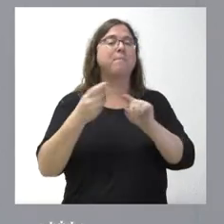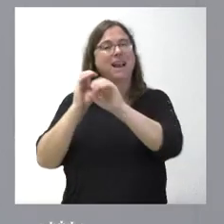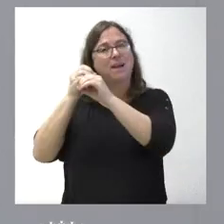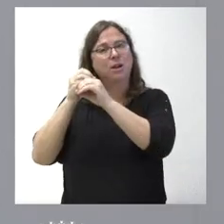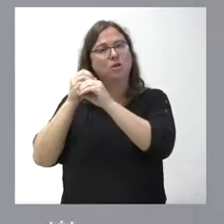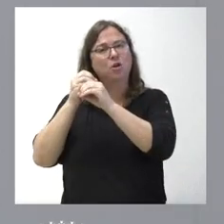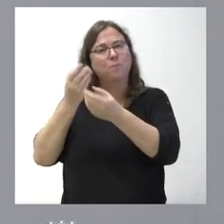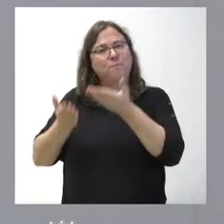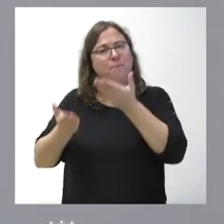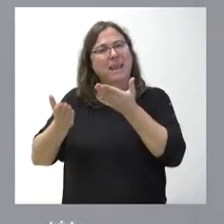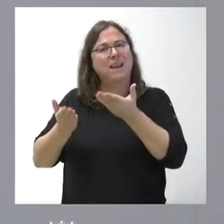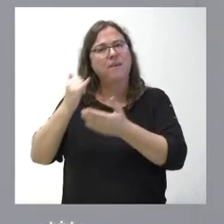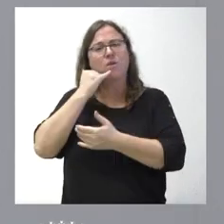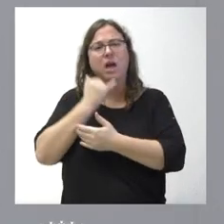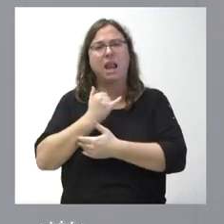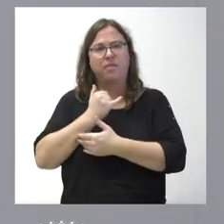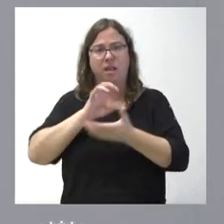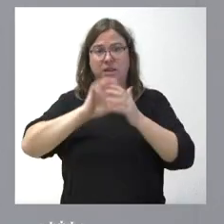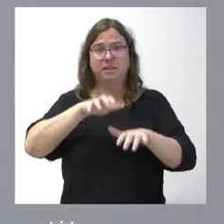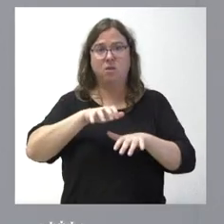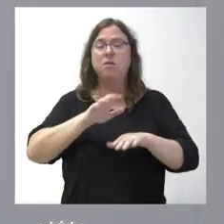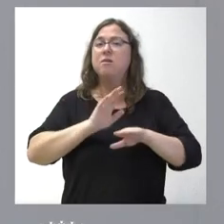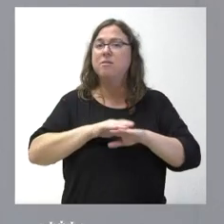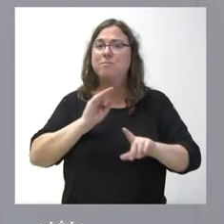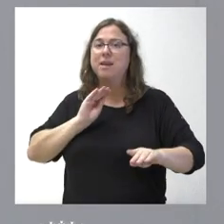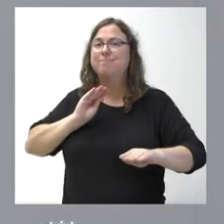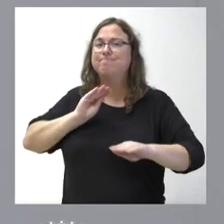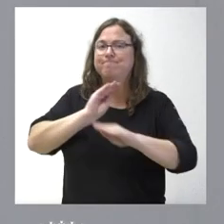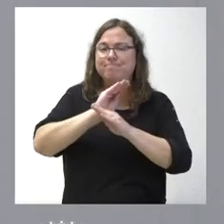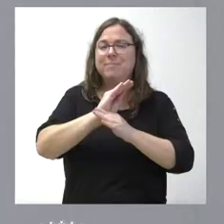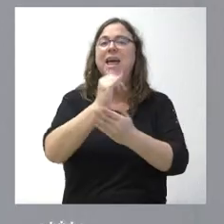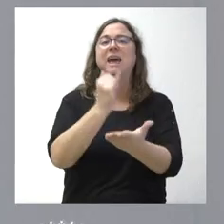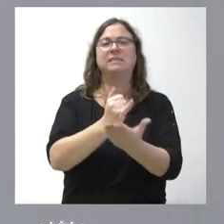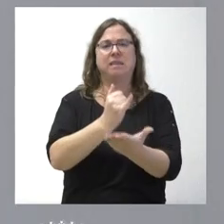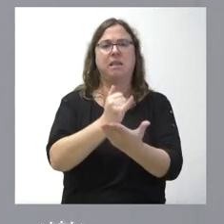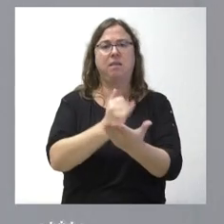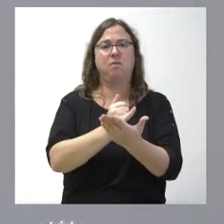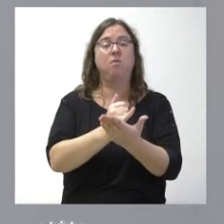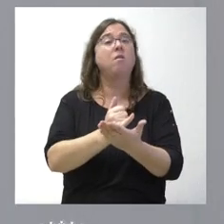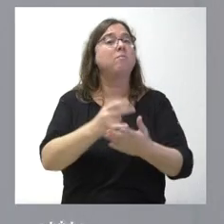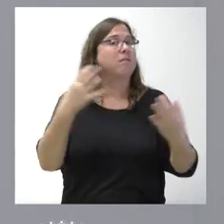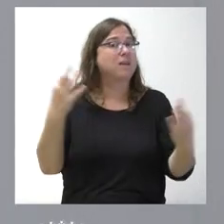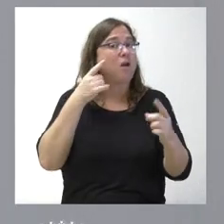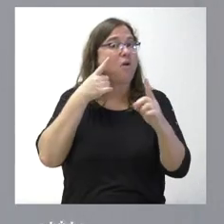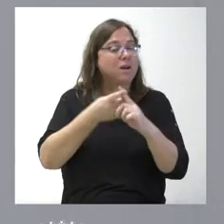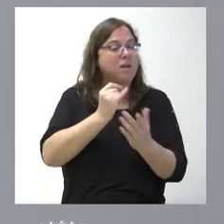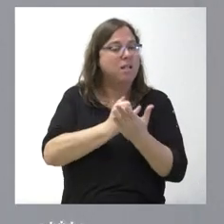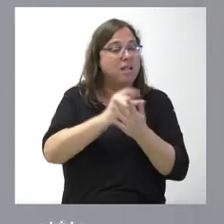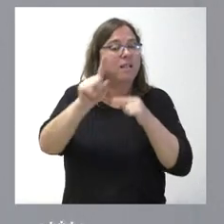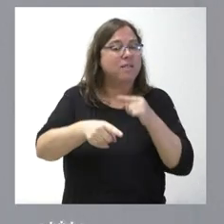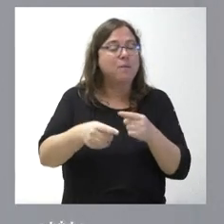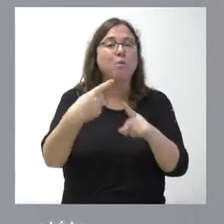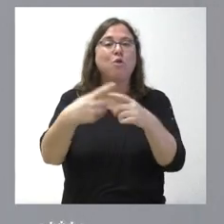calibración eléctrica de Castilla y León para financiar ensayos con el objeto de garantizar la seguridad y el correcto funcionamiento de los productos